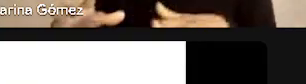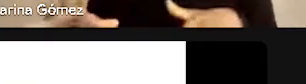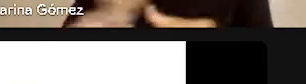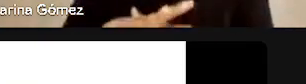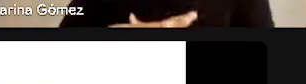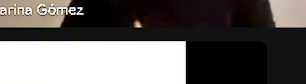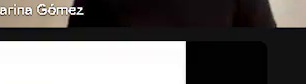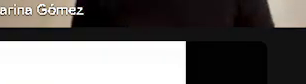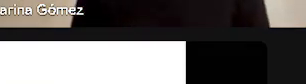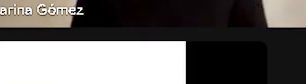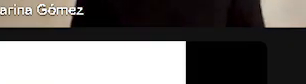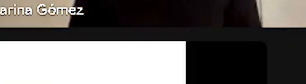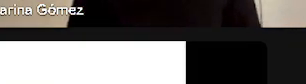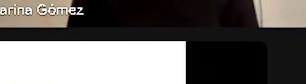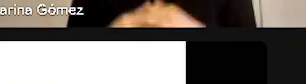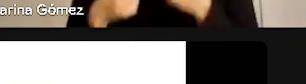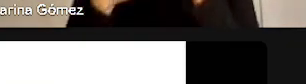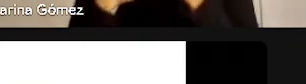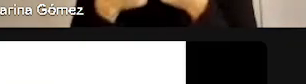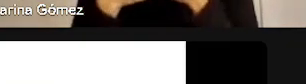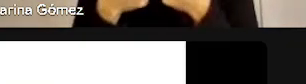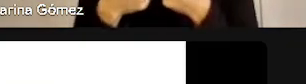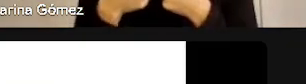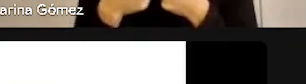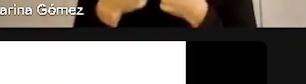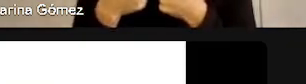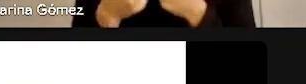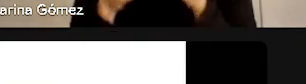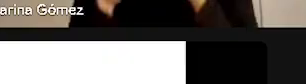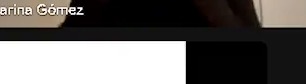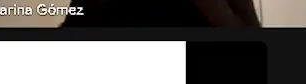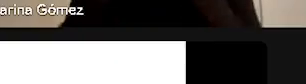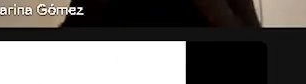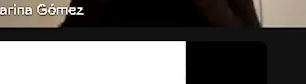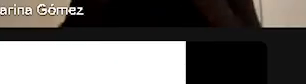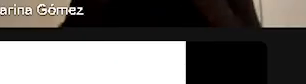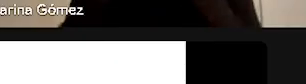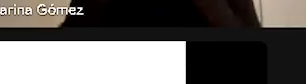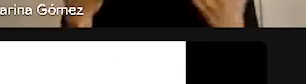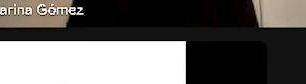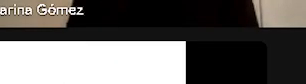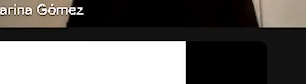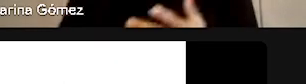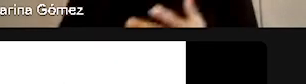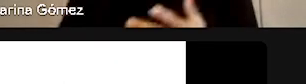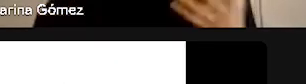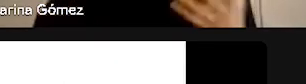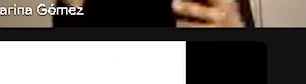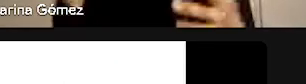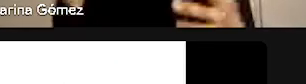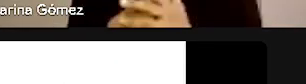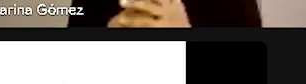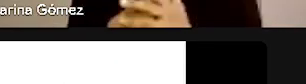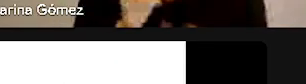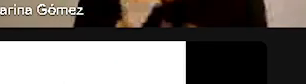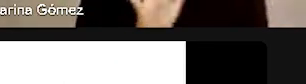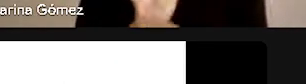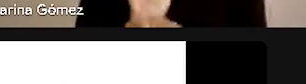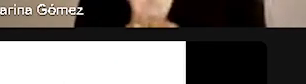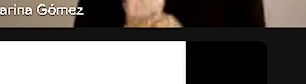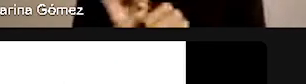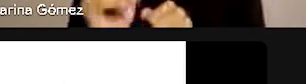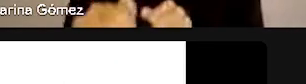Bien, bien, bien. Como también cuando uno se topa con esta alteridad, las